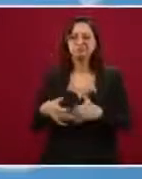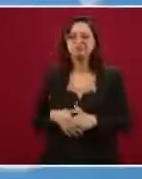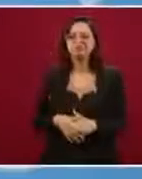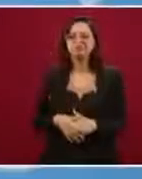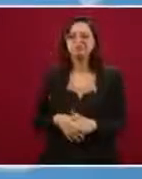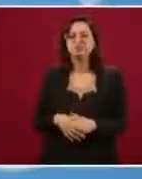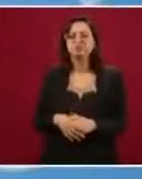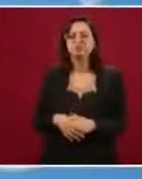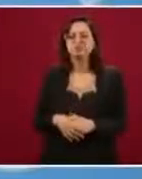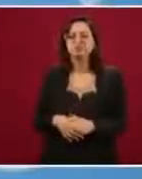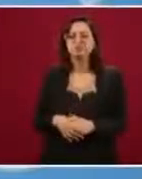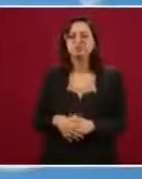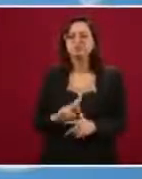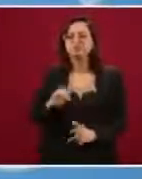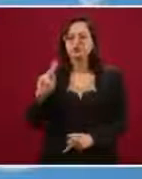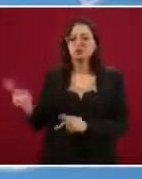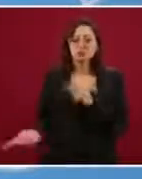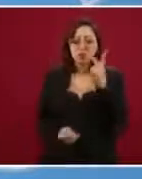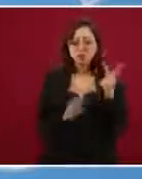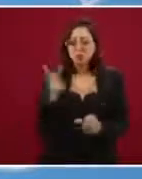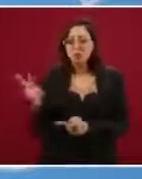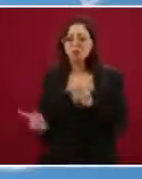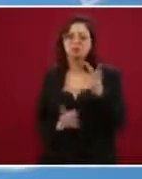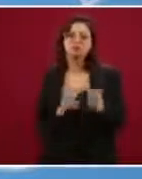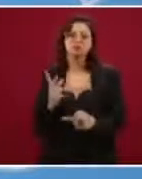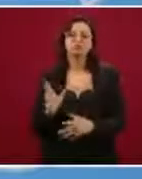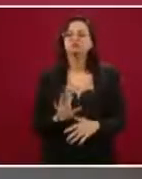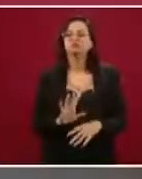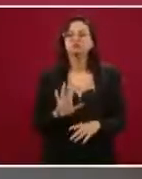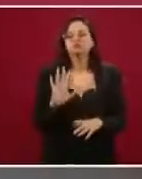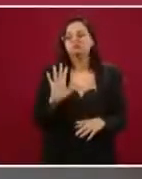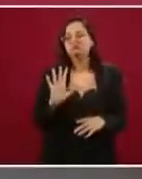que querían hacer preguntas y